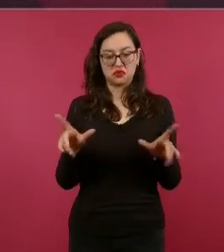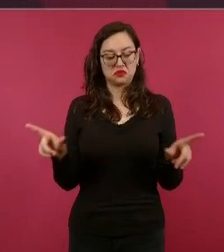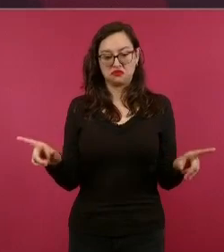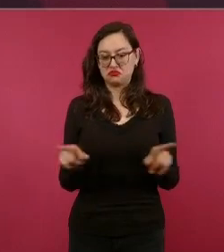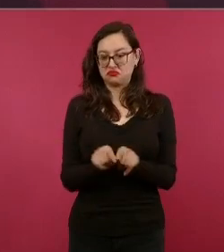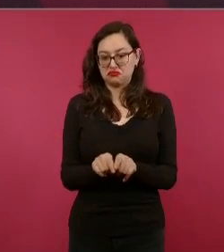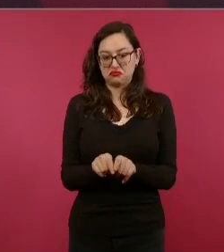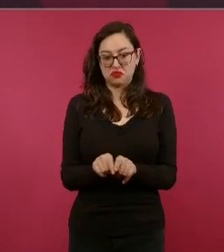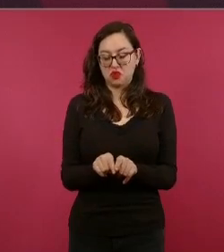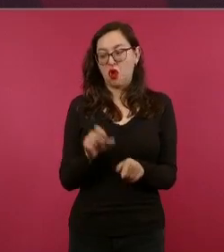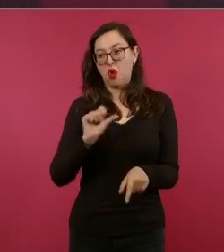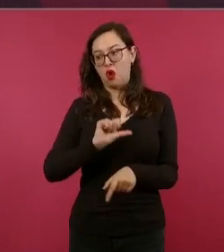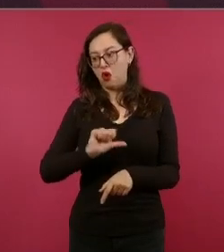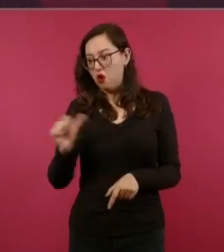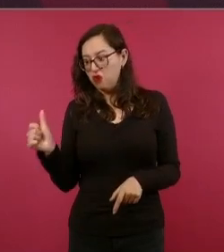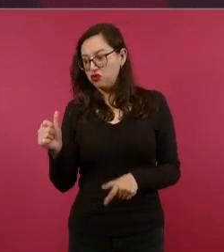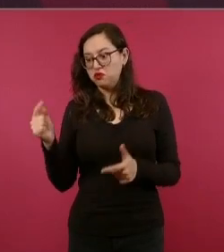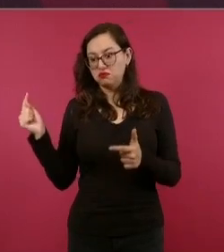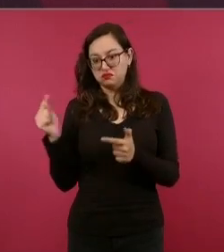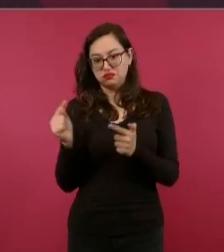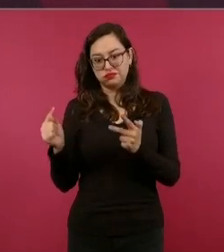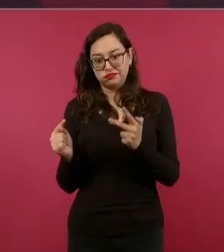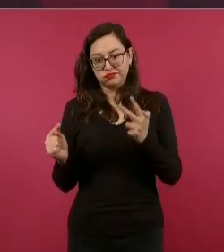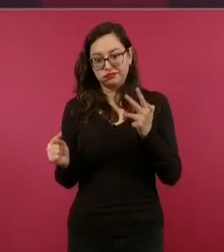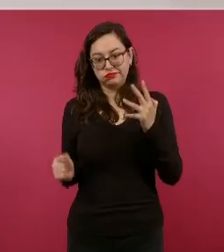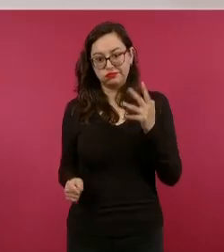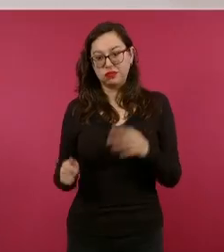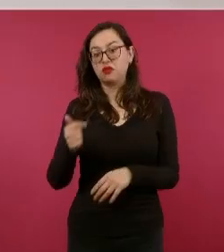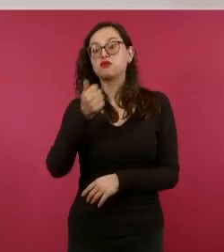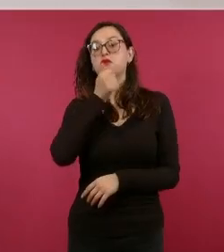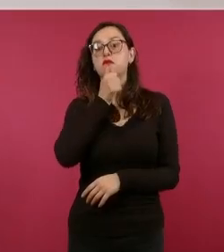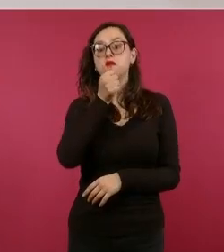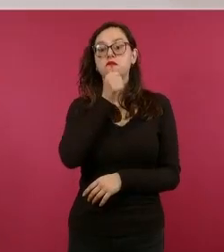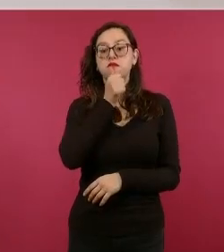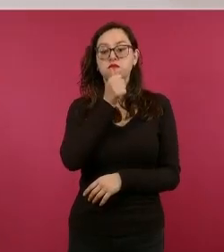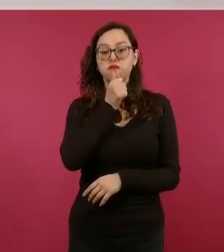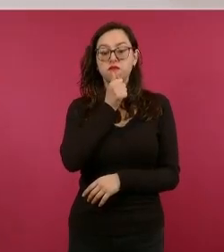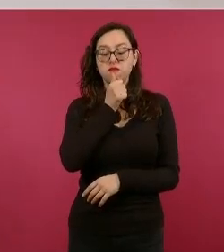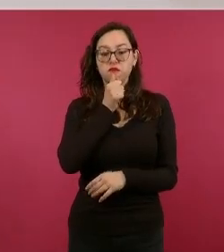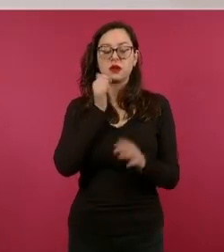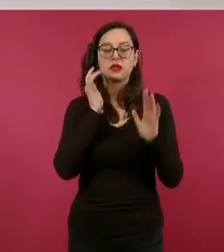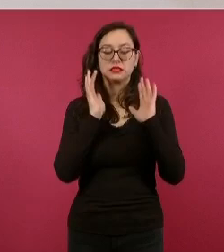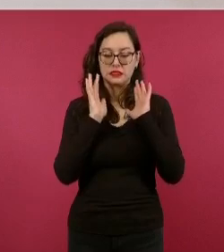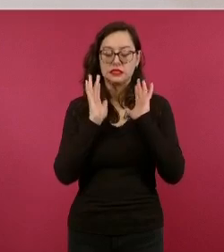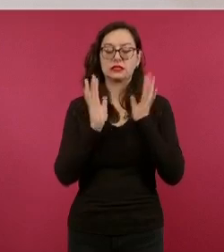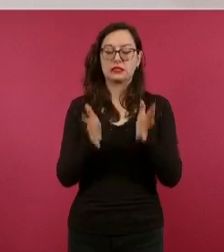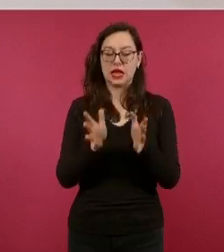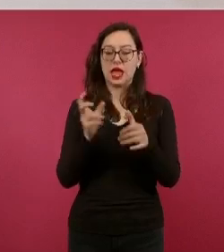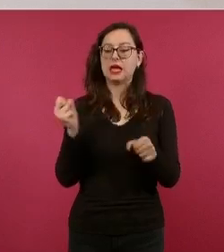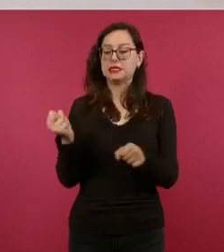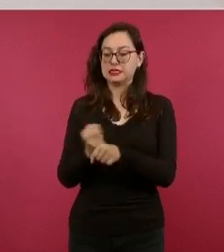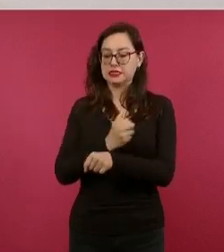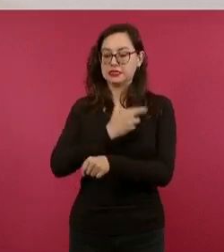que se había platicado de esto con el secretario de Turismo.